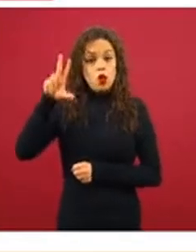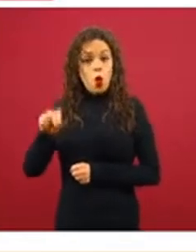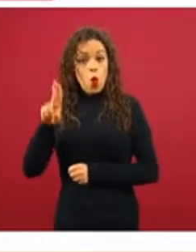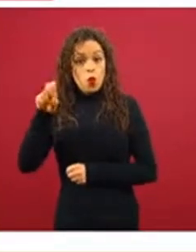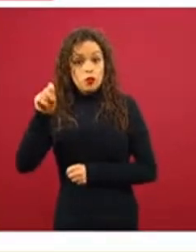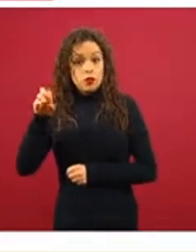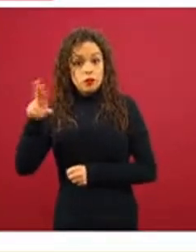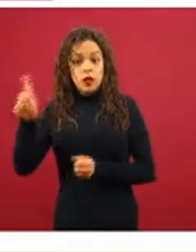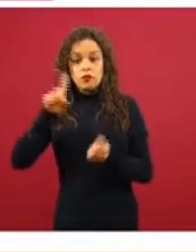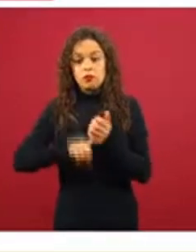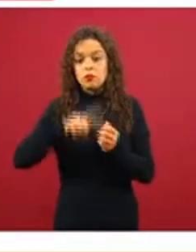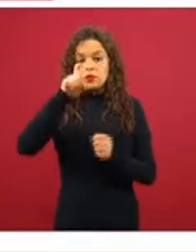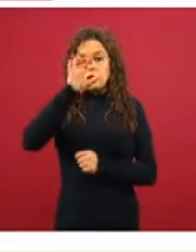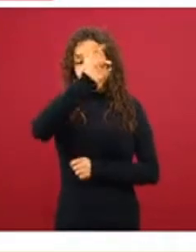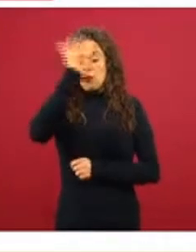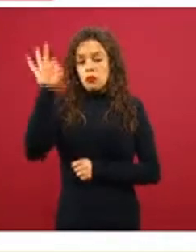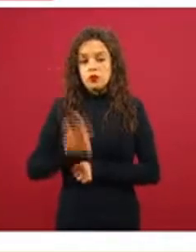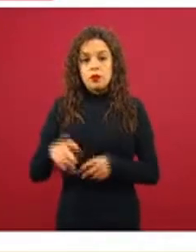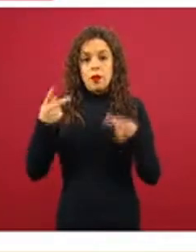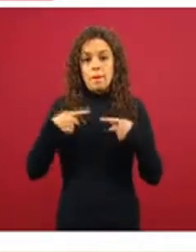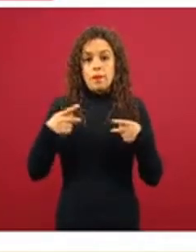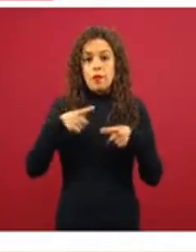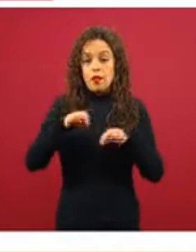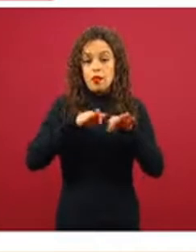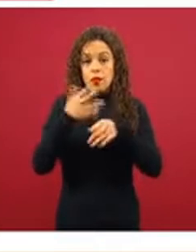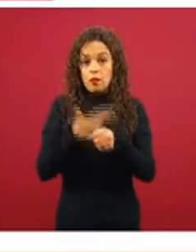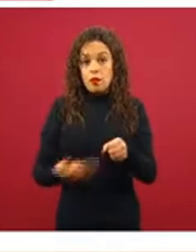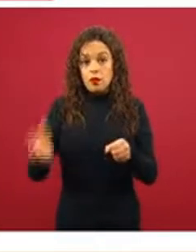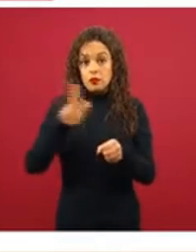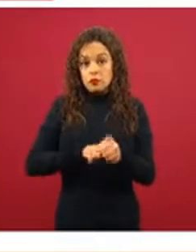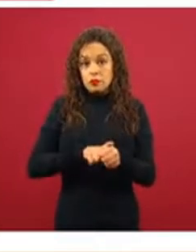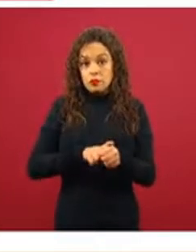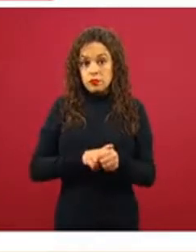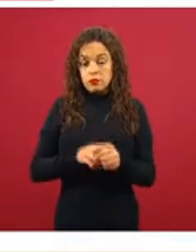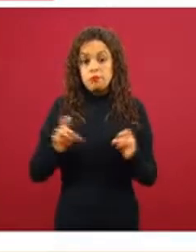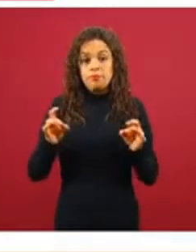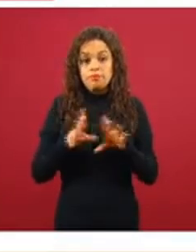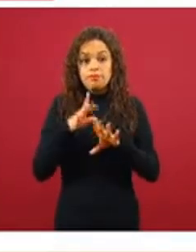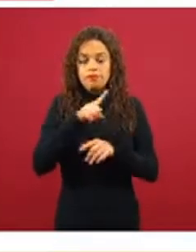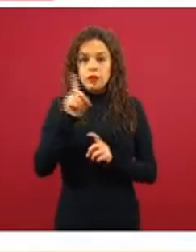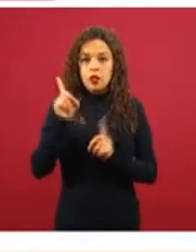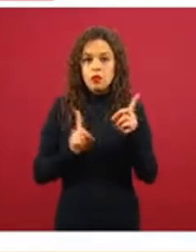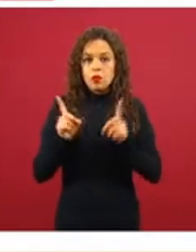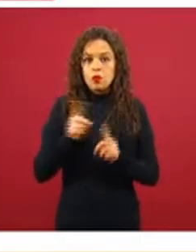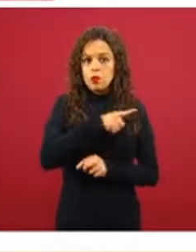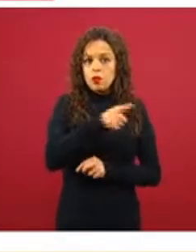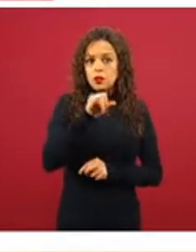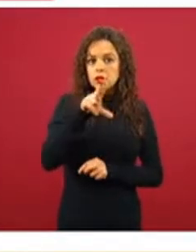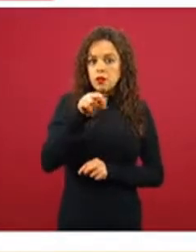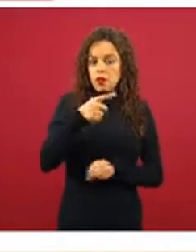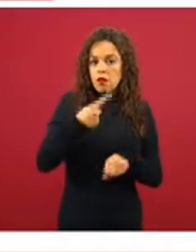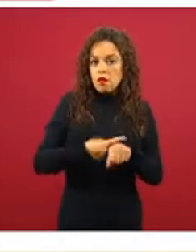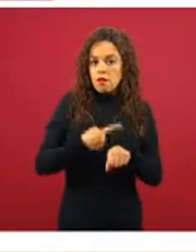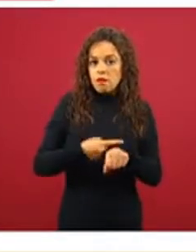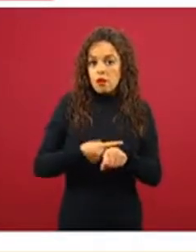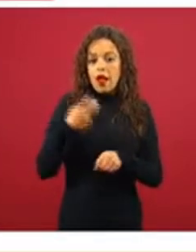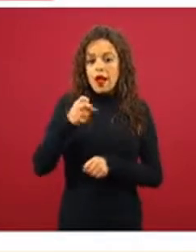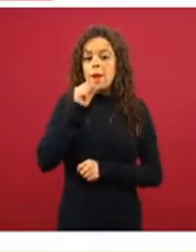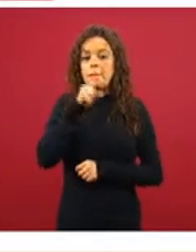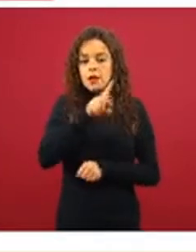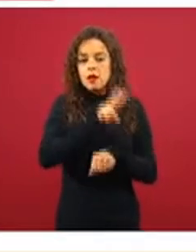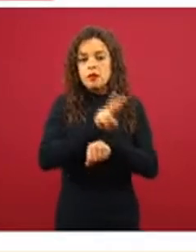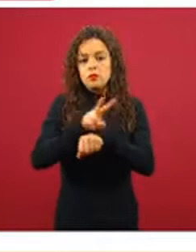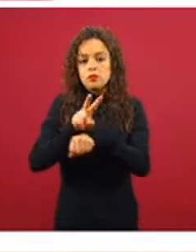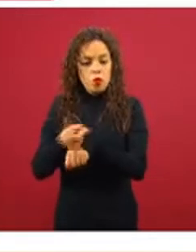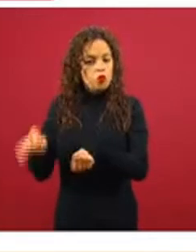los profesionales de la salud que se convierten en casos sospechosos. Esa es una actividad también que se lleva en el día a día. Y a través de las